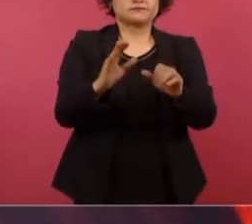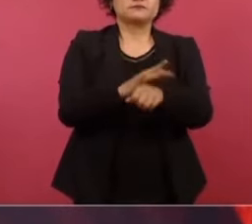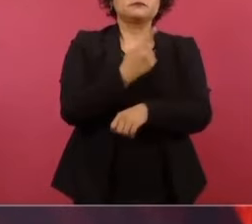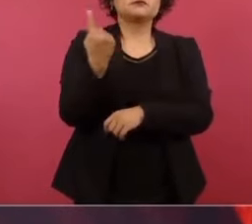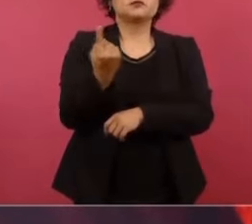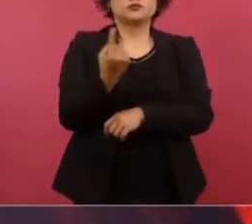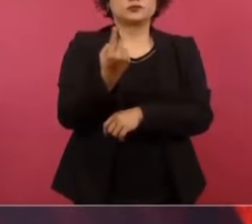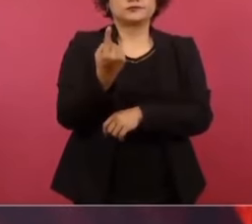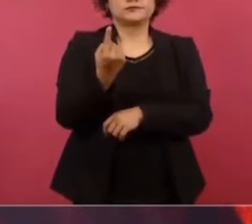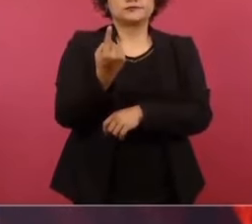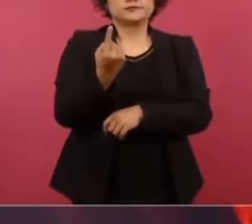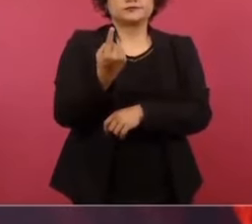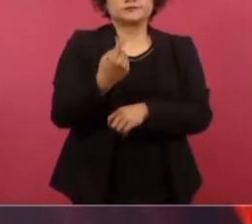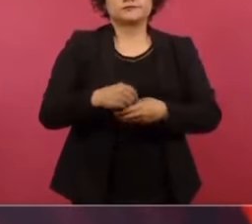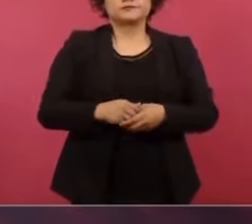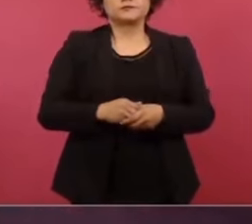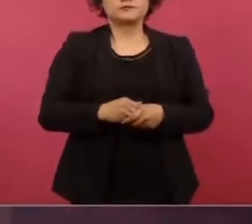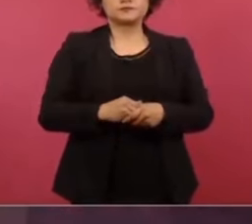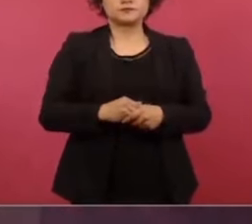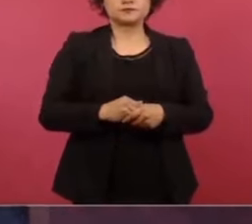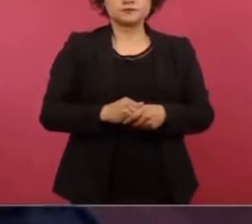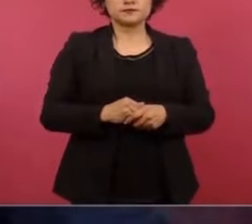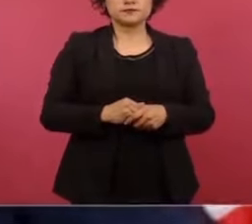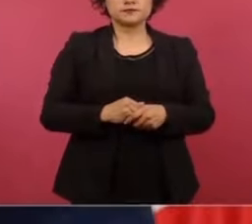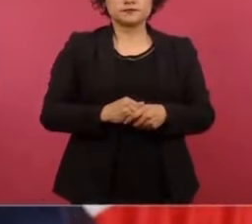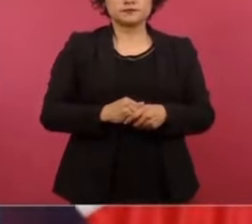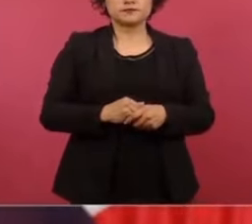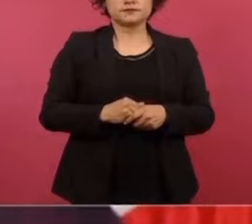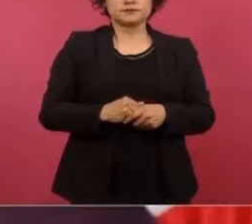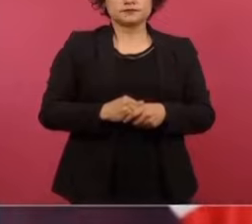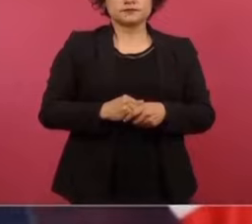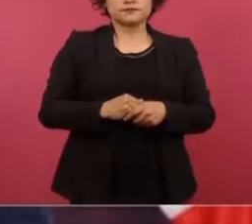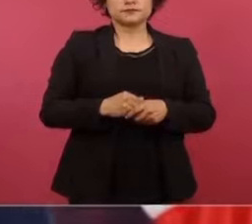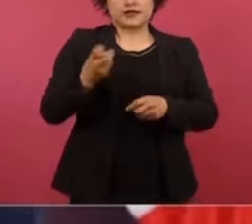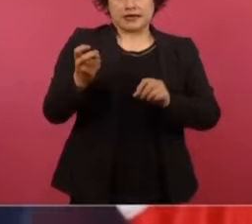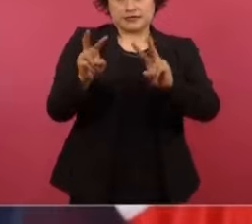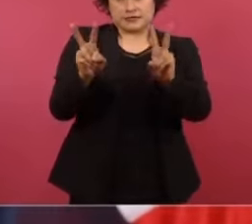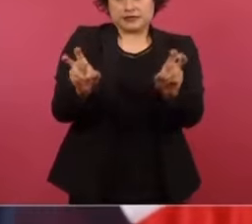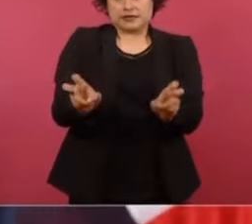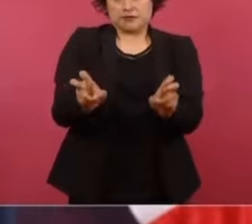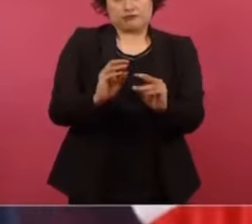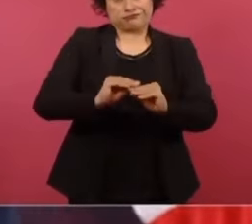este asunto tan justo